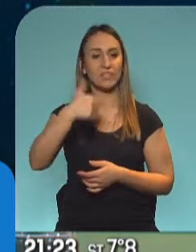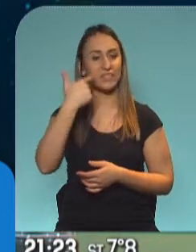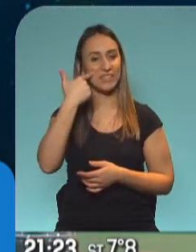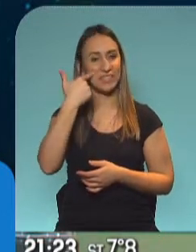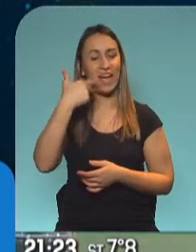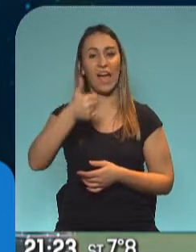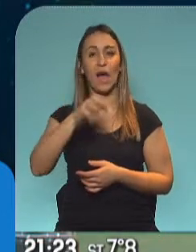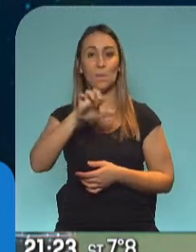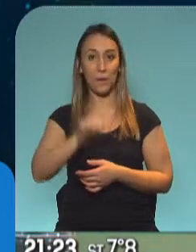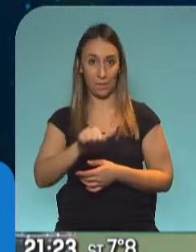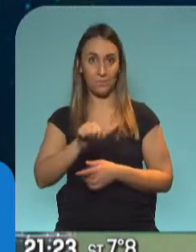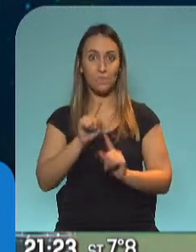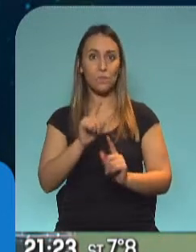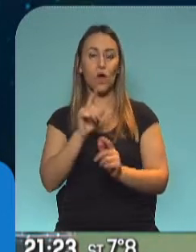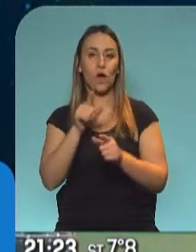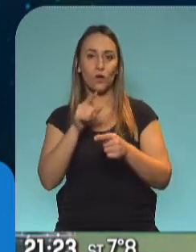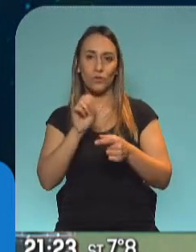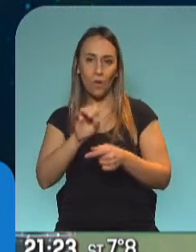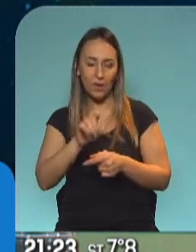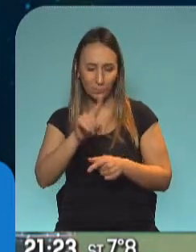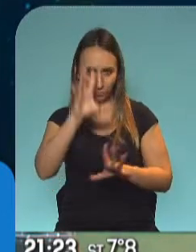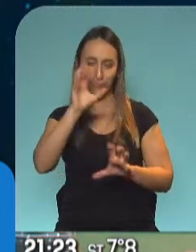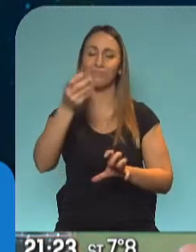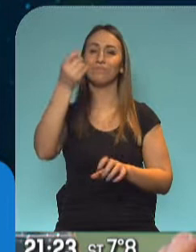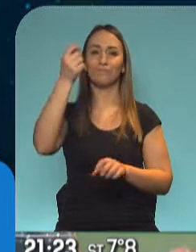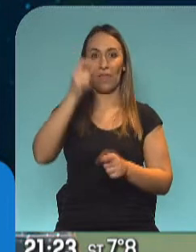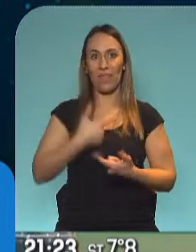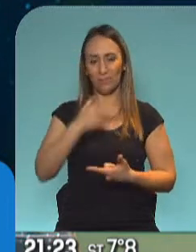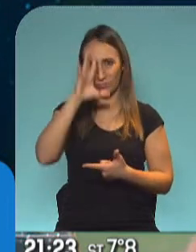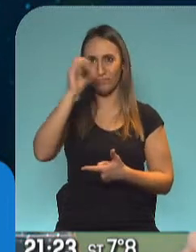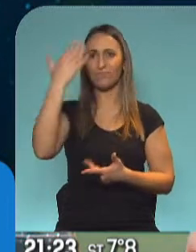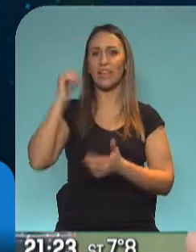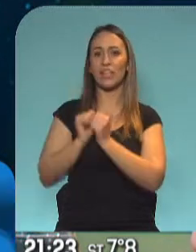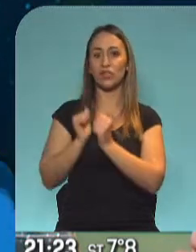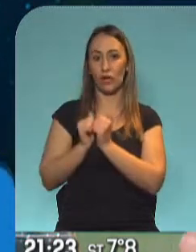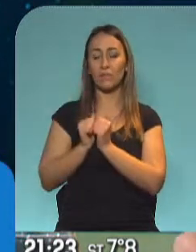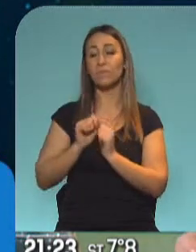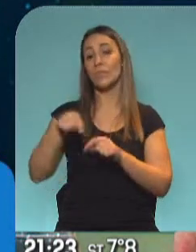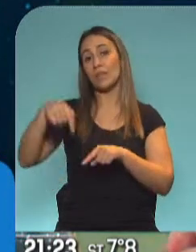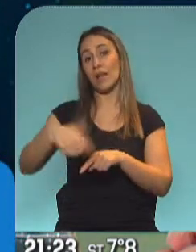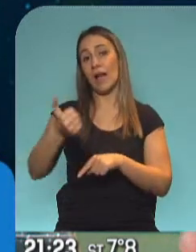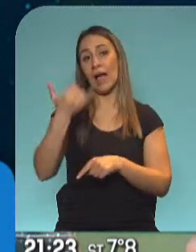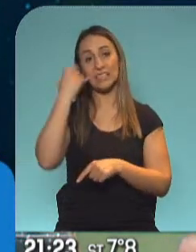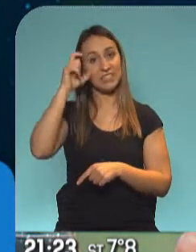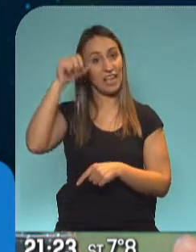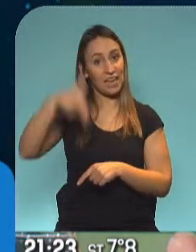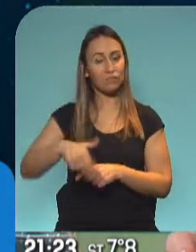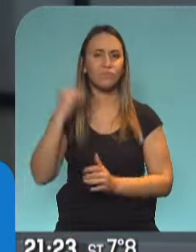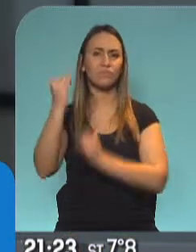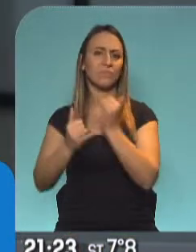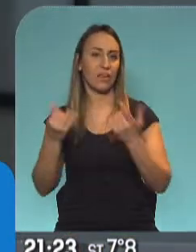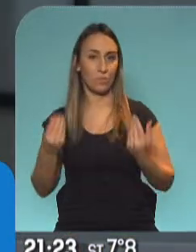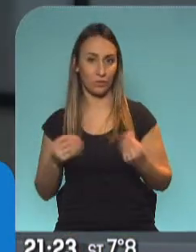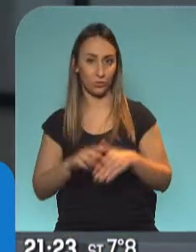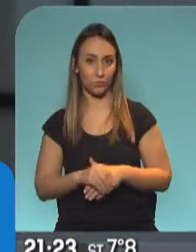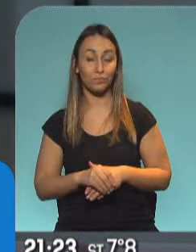seguramente a ustedes a la historia y es lo que hace que Ayelen nos empiece a contar qué es lo que sucedió y qué es lo que sucedió hoy. Bueno, un caso,